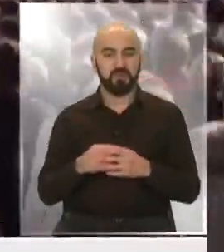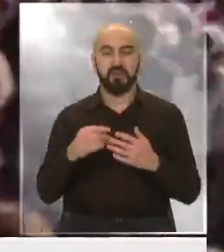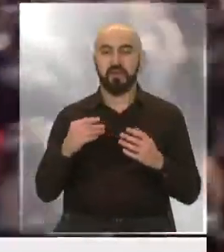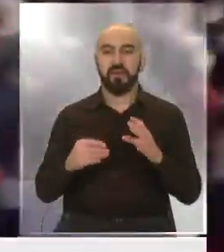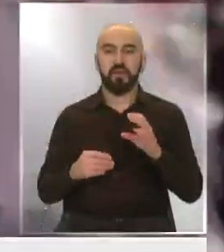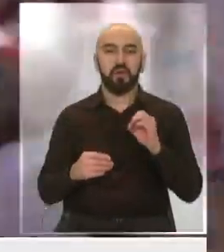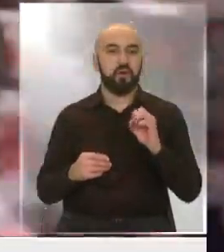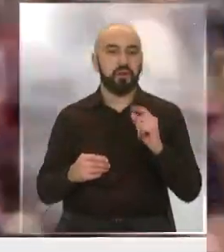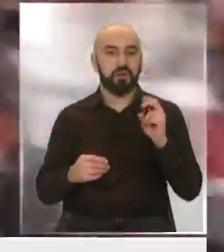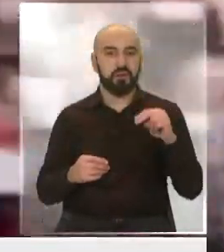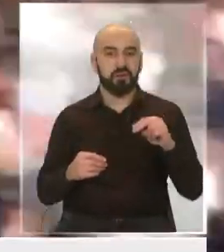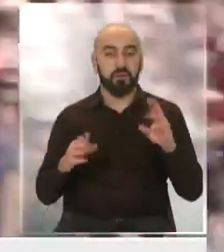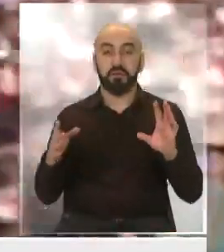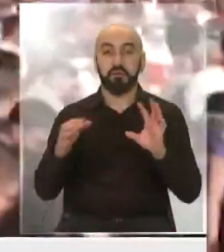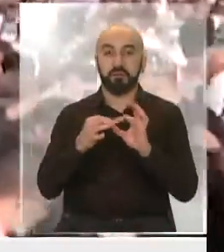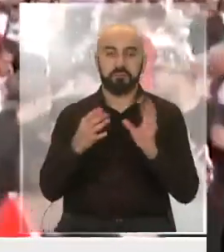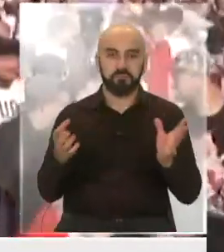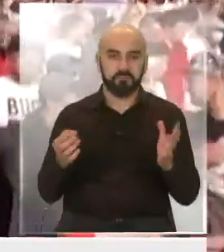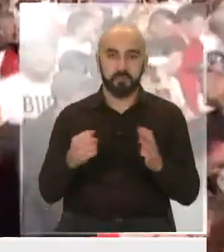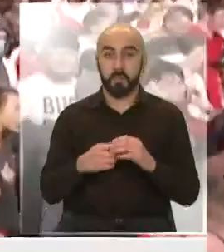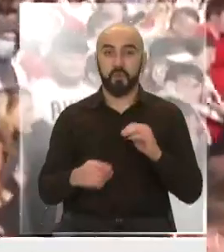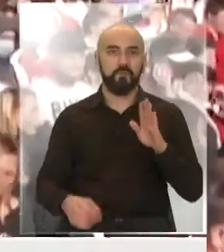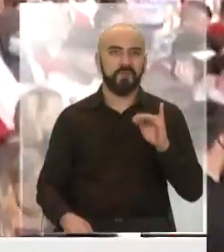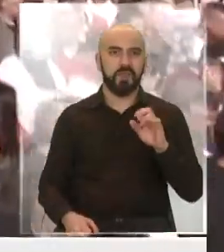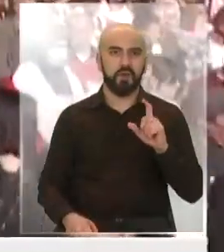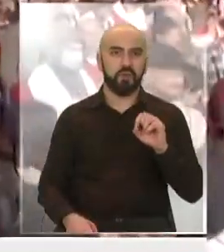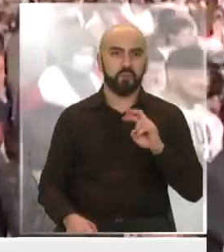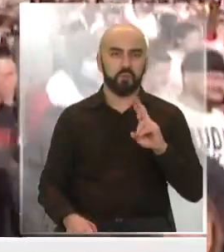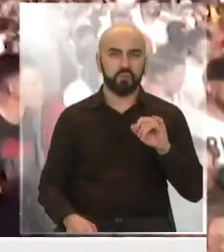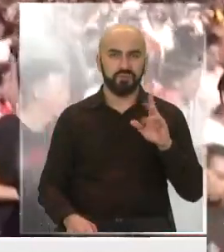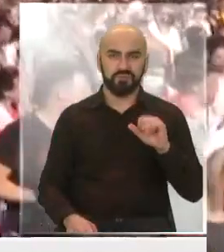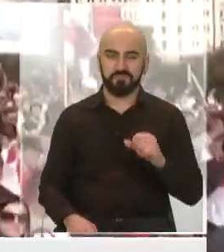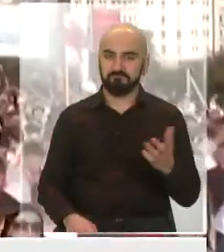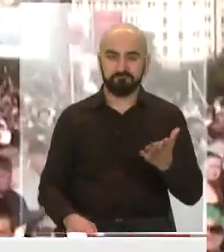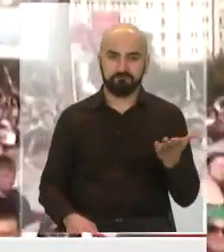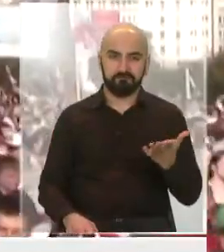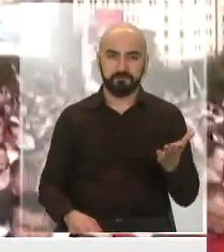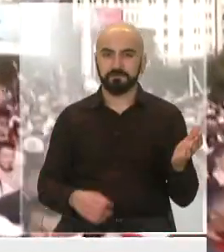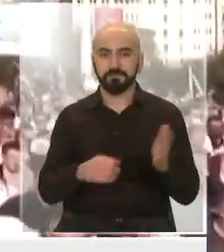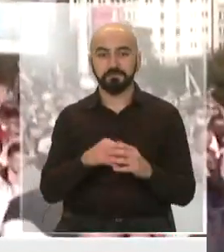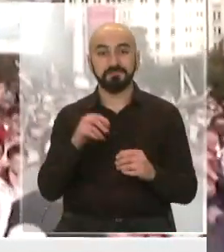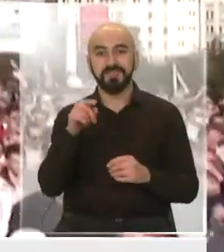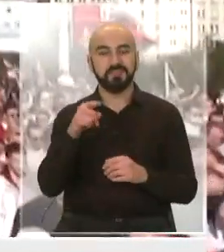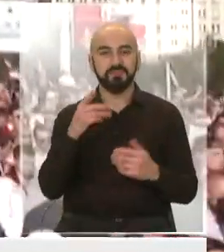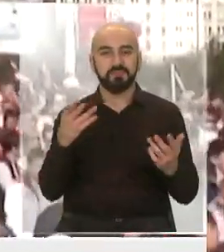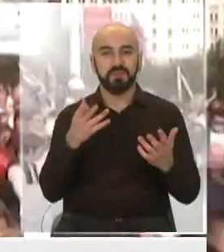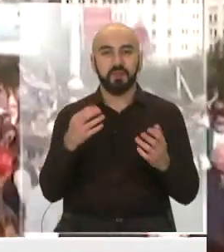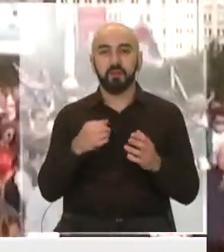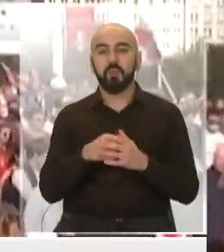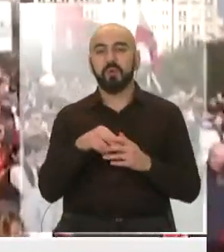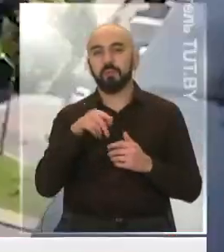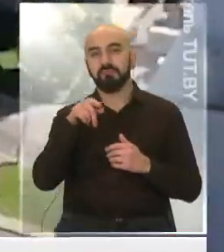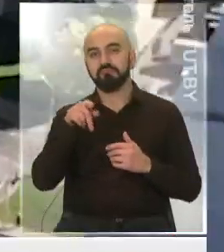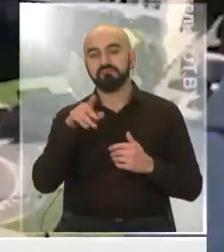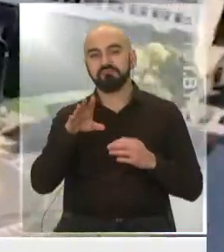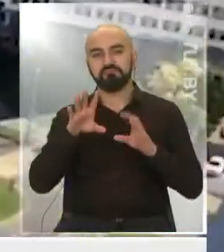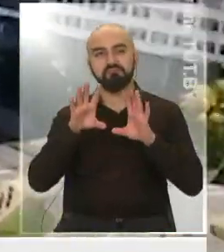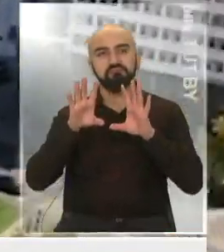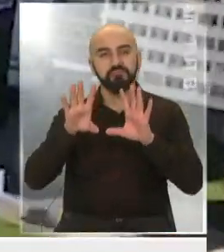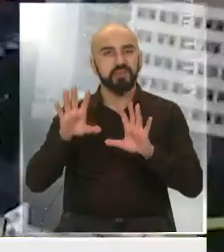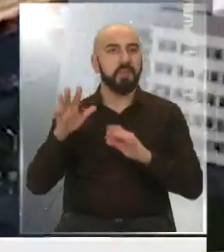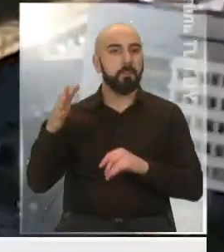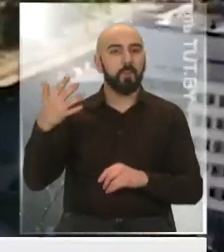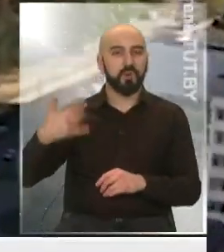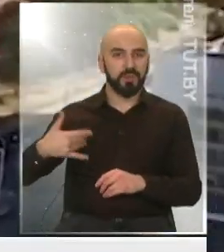pero no quiere tener a Bielorrusia, claro, también, porque es un... Sí, aunque aquí, por ejemplo, un patio, digamos, delantero importante mirando como